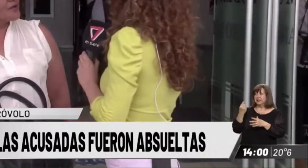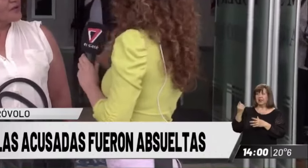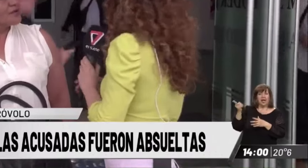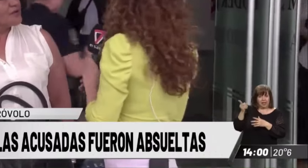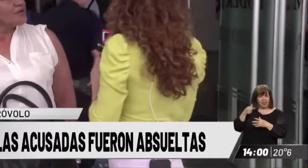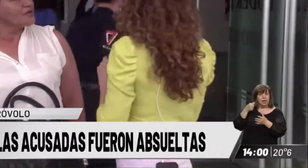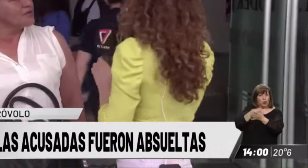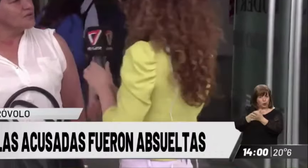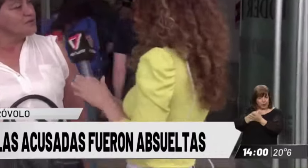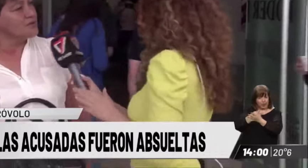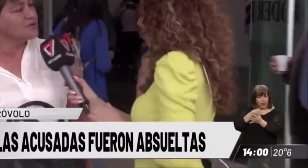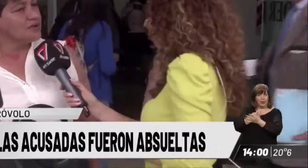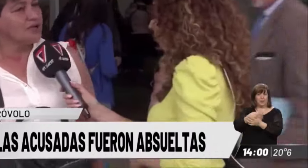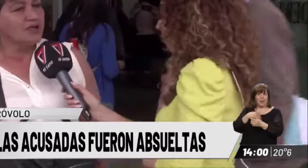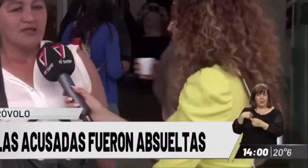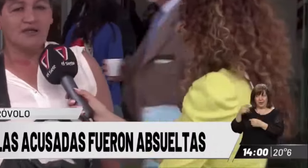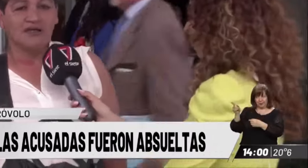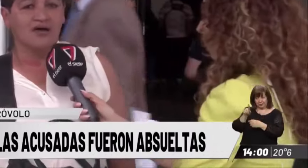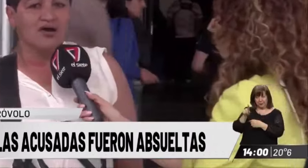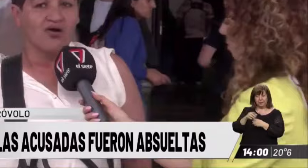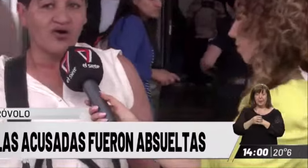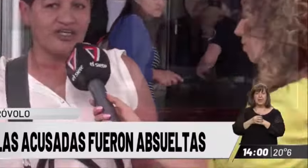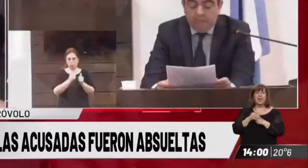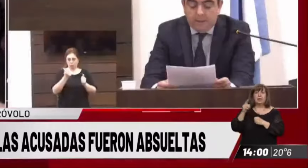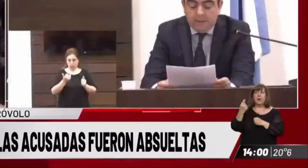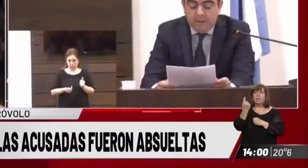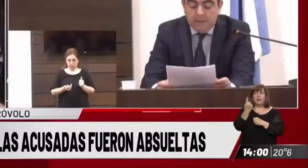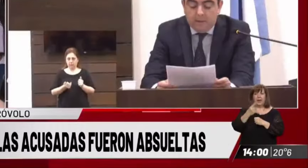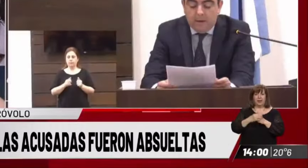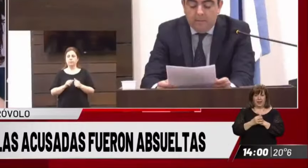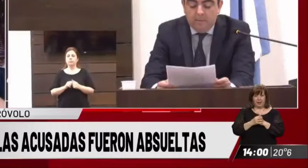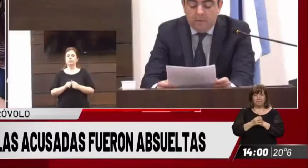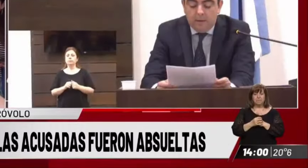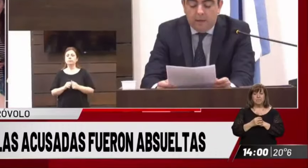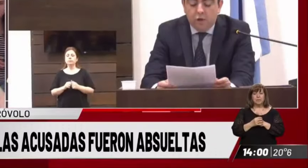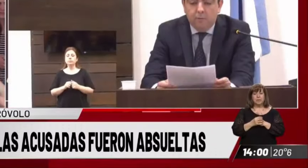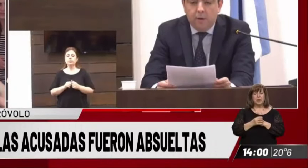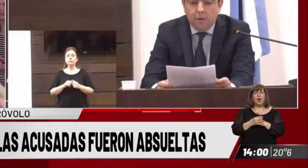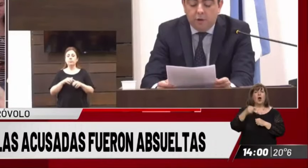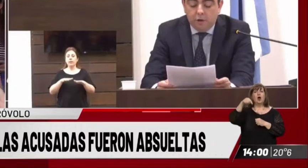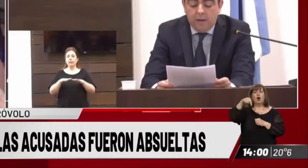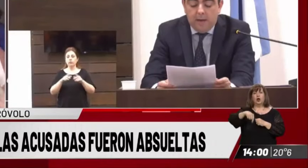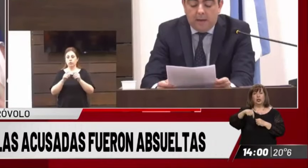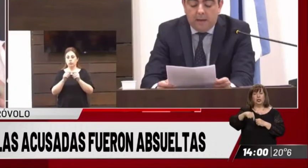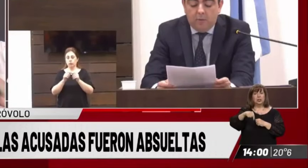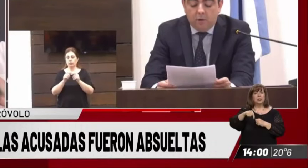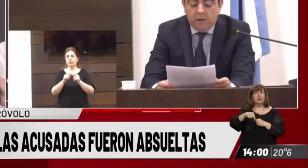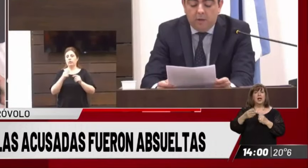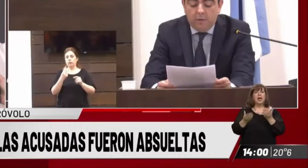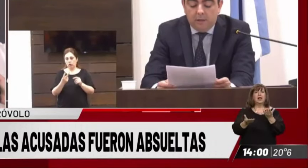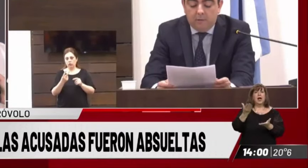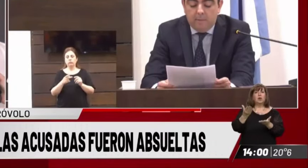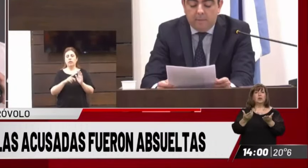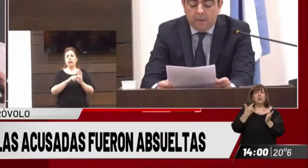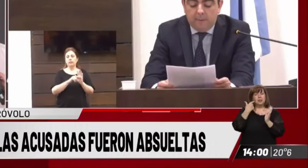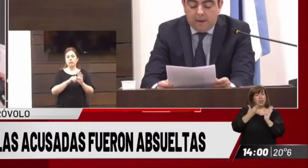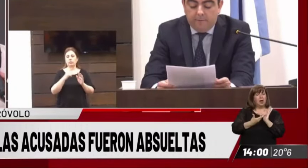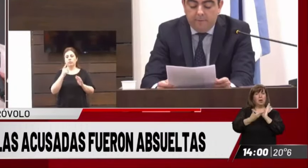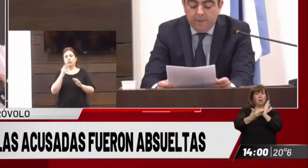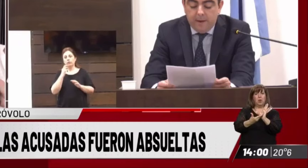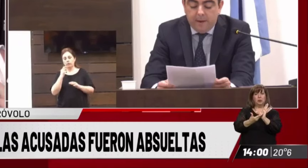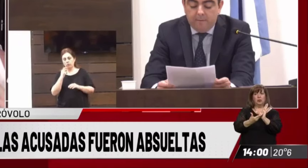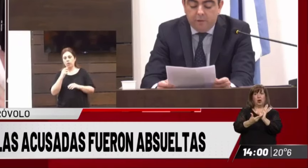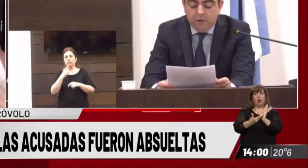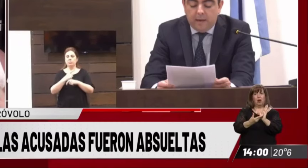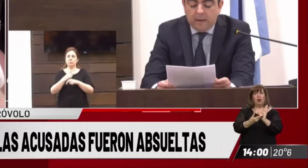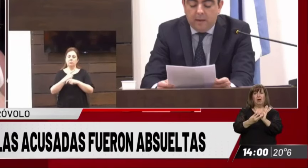lograr toda la justicia necesaria. Hoy la justicia mostró su peor